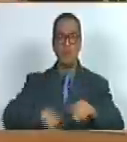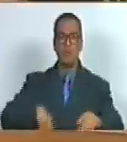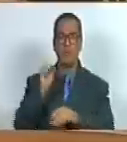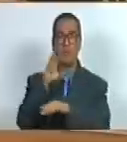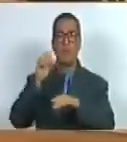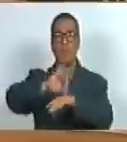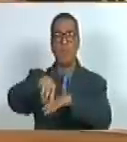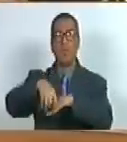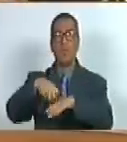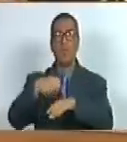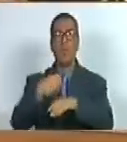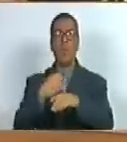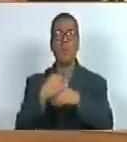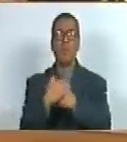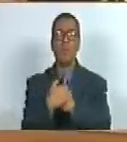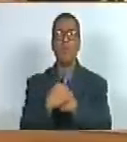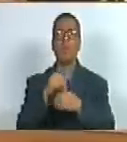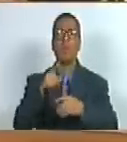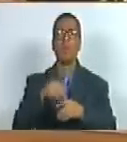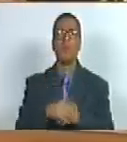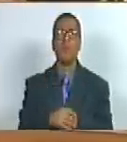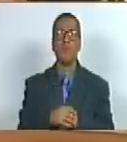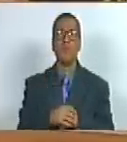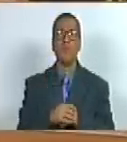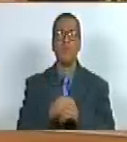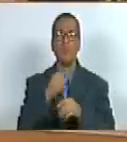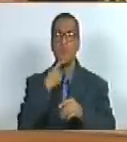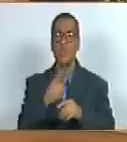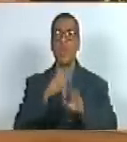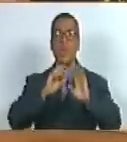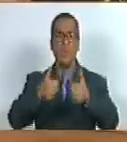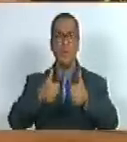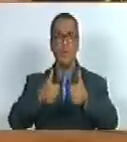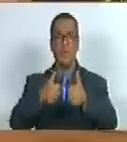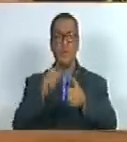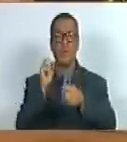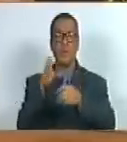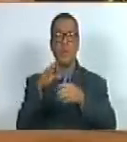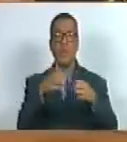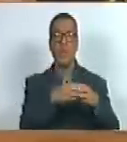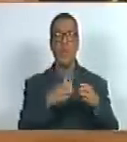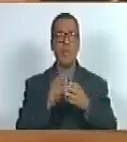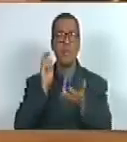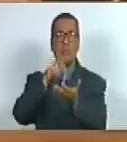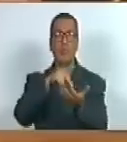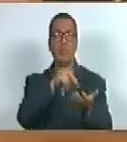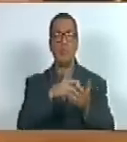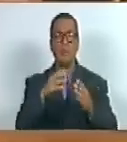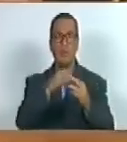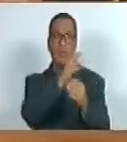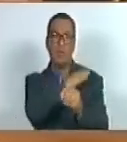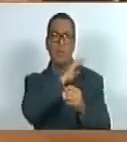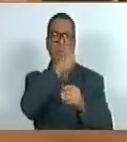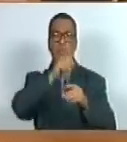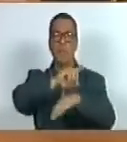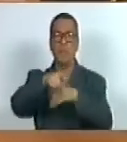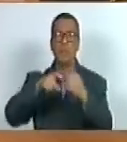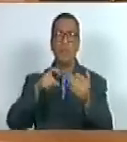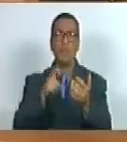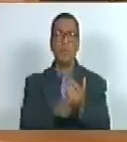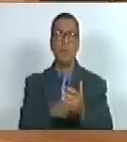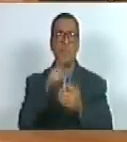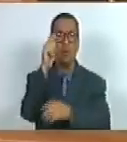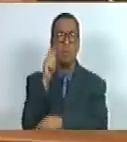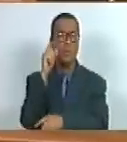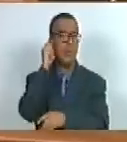la asamblea nacional diputado Jorge Rodríguez Gómez declaró abierta la sesión ordinaria con la asistencia de la junta directiva en pleno las